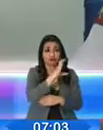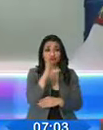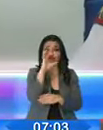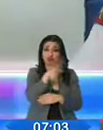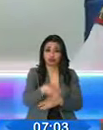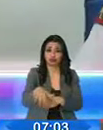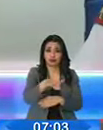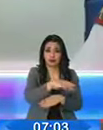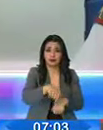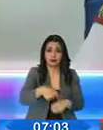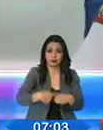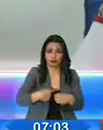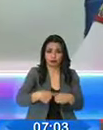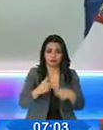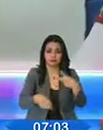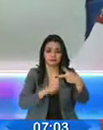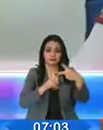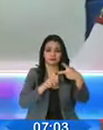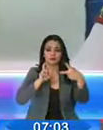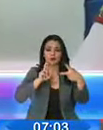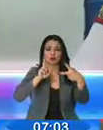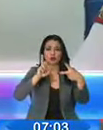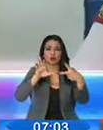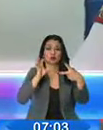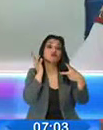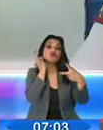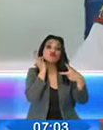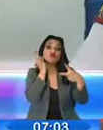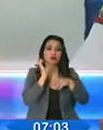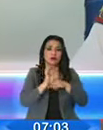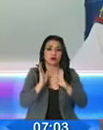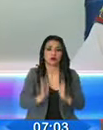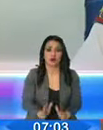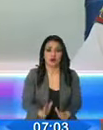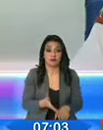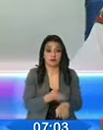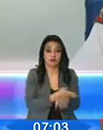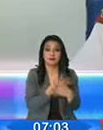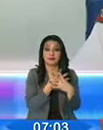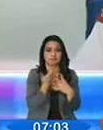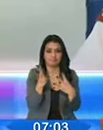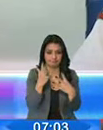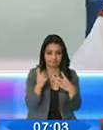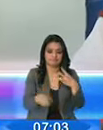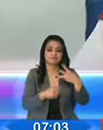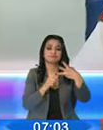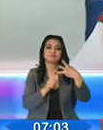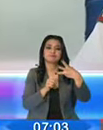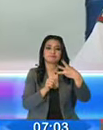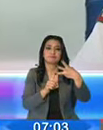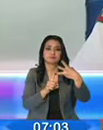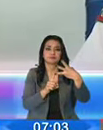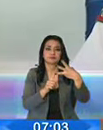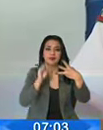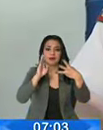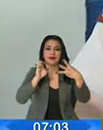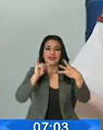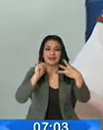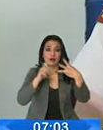Penales de Quito. Ruth R., ecuatoriana, no registra detenciones. Brainer